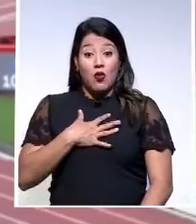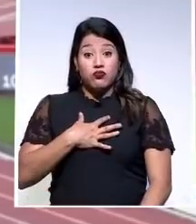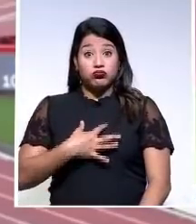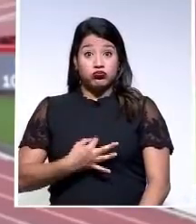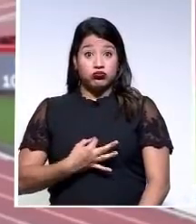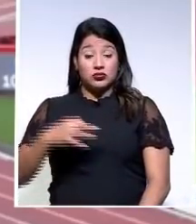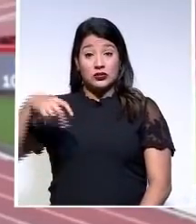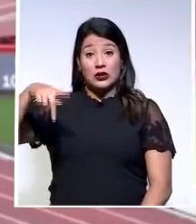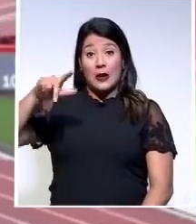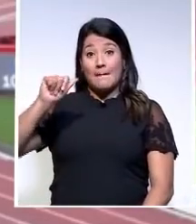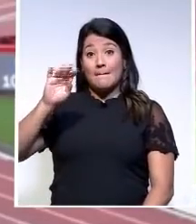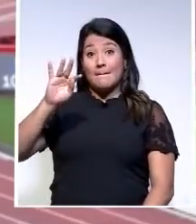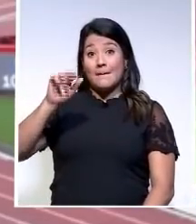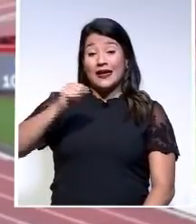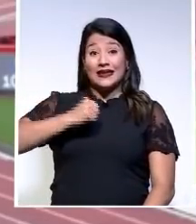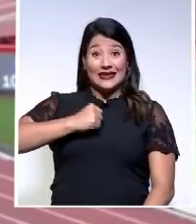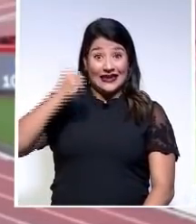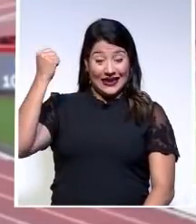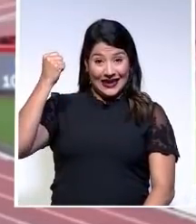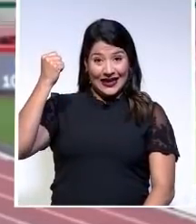plata que ganó